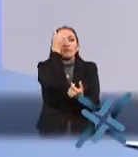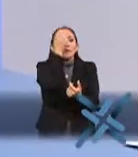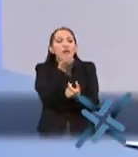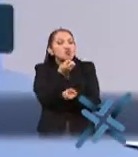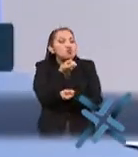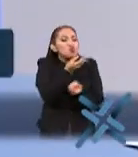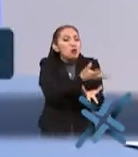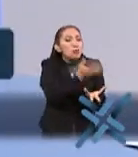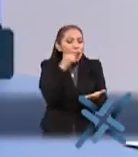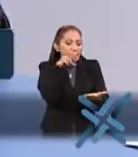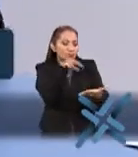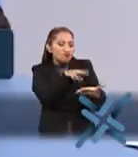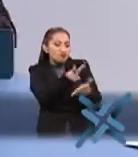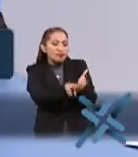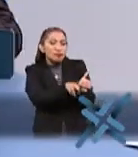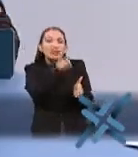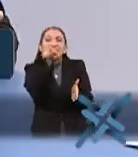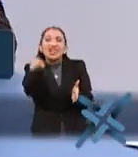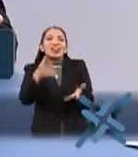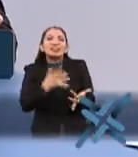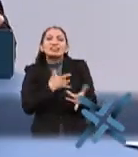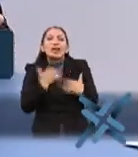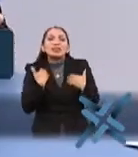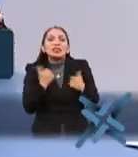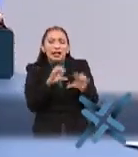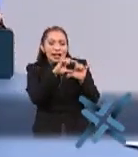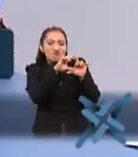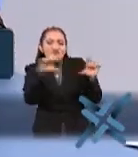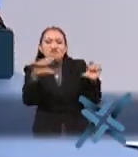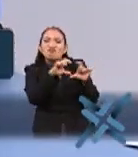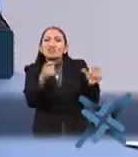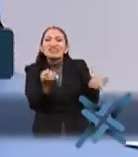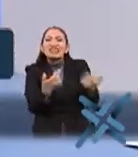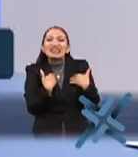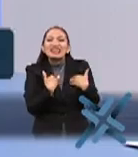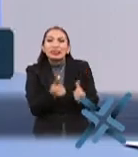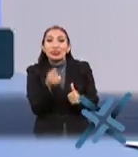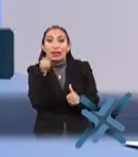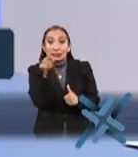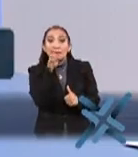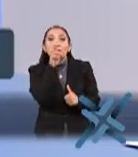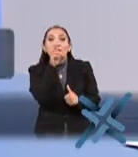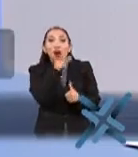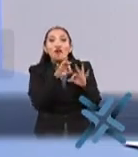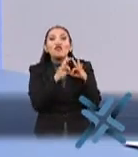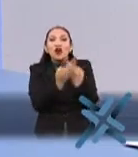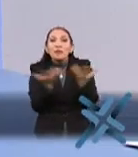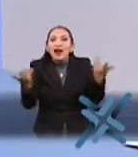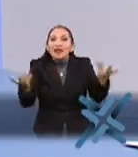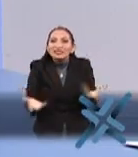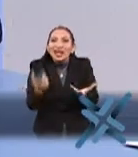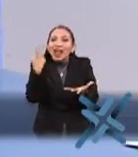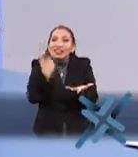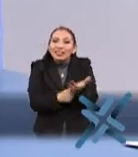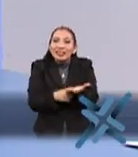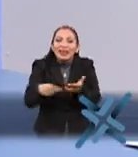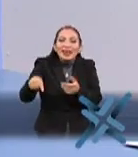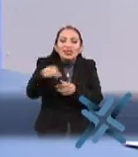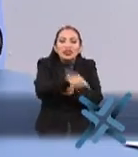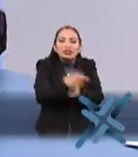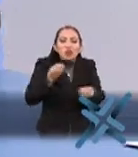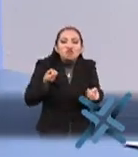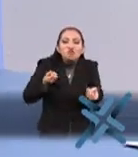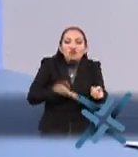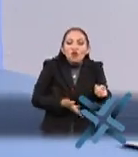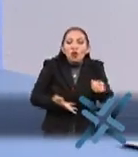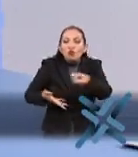nosotros lo veamos y nos digan qué es lo que ellos entendieron de ese texto. Yo creo que es la mejor forma de construir contenidos si